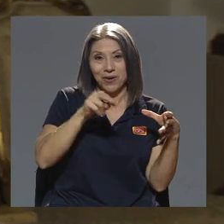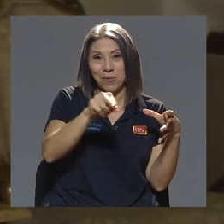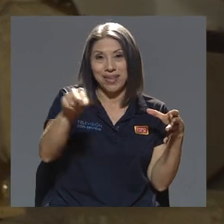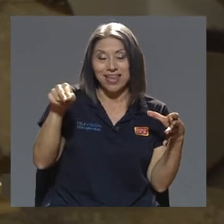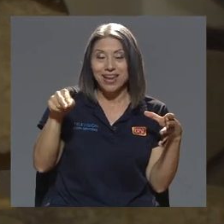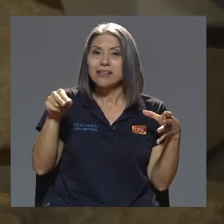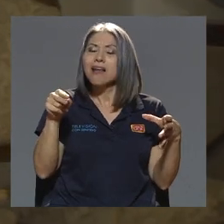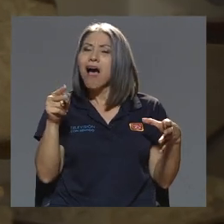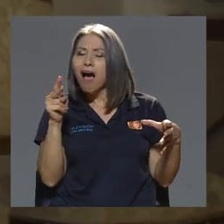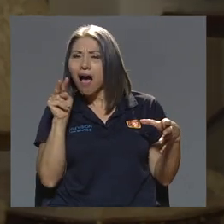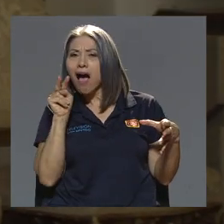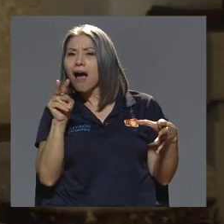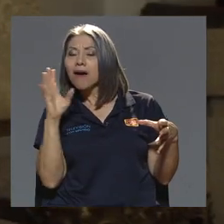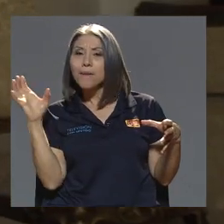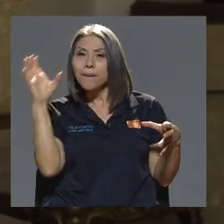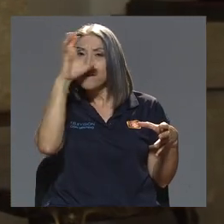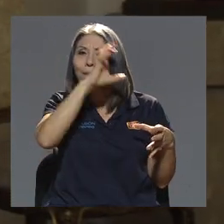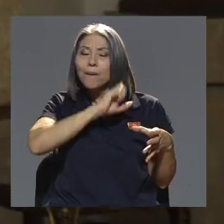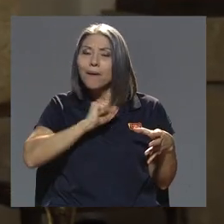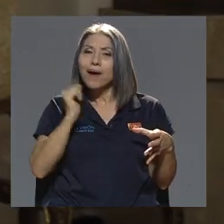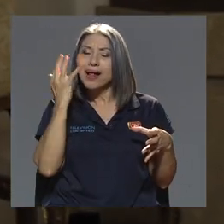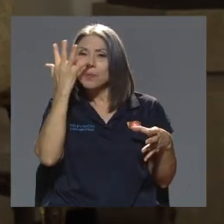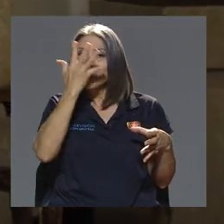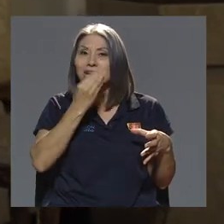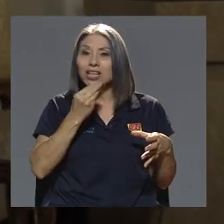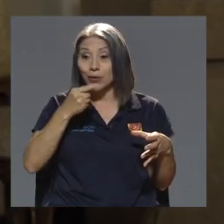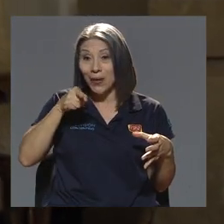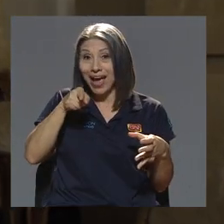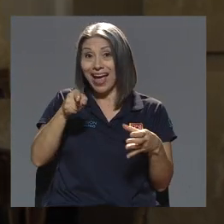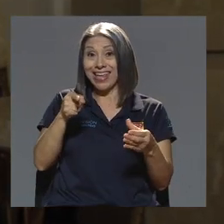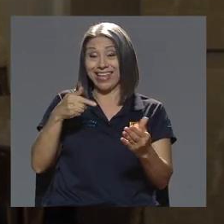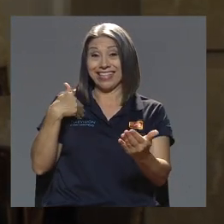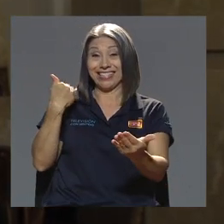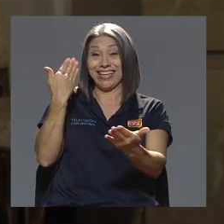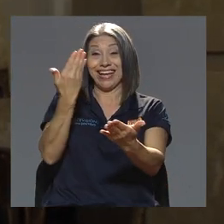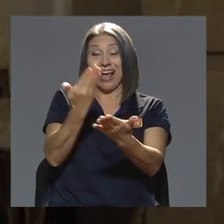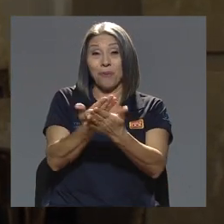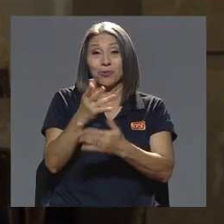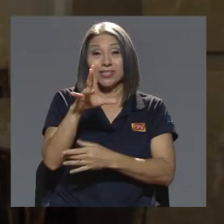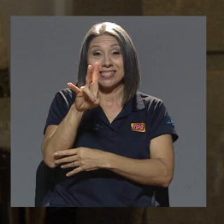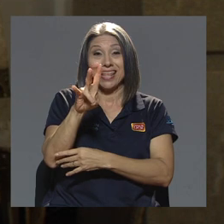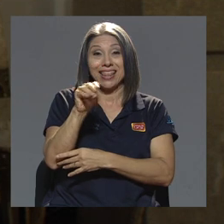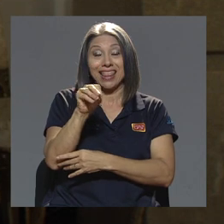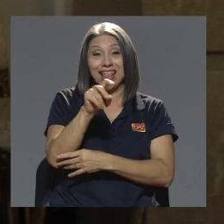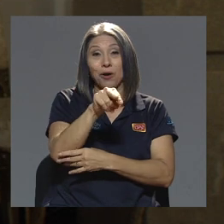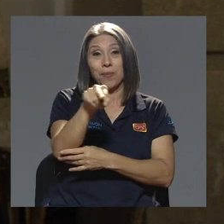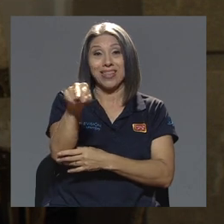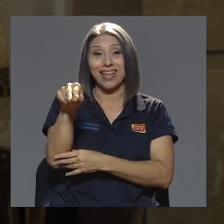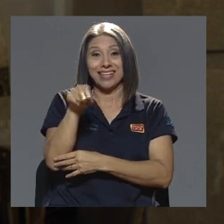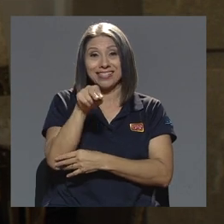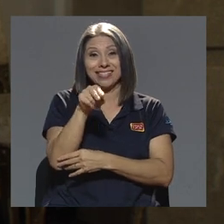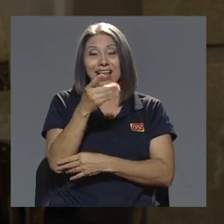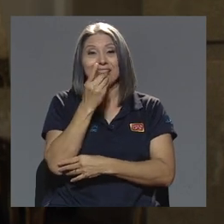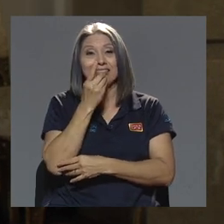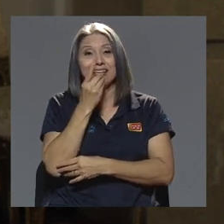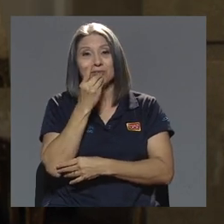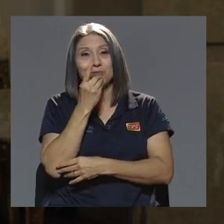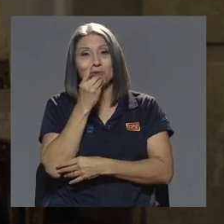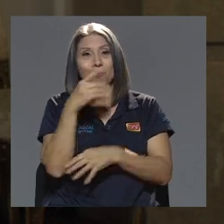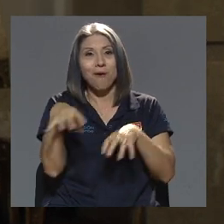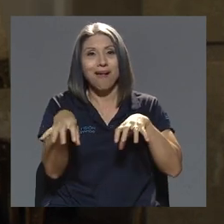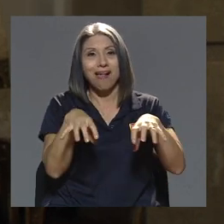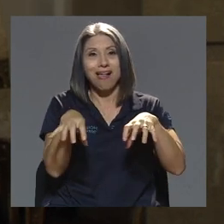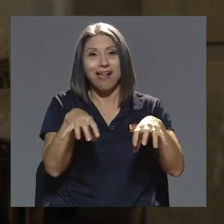lindo. Llegamos 70 compañeras al desayuno. Y comentábamos que